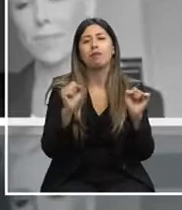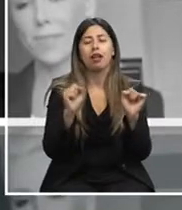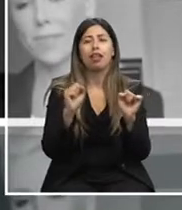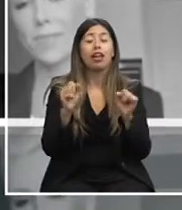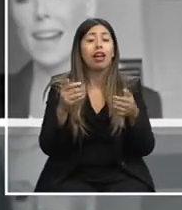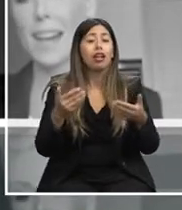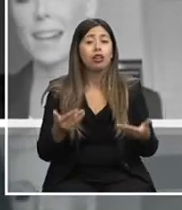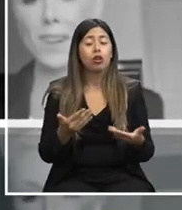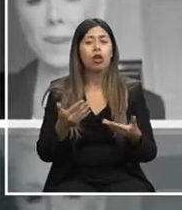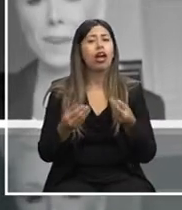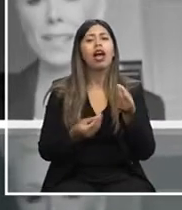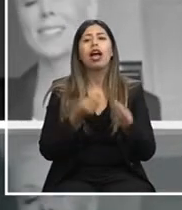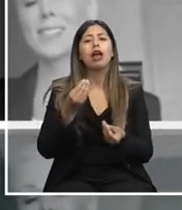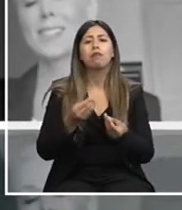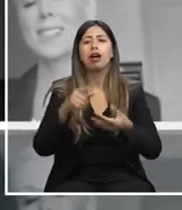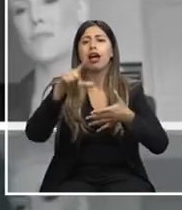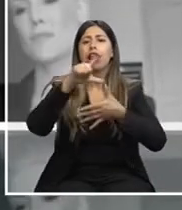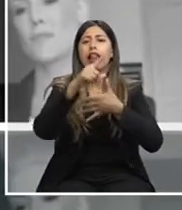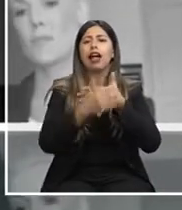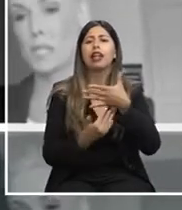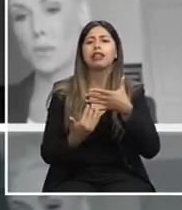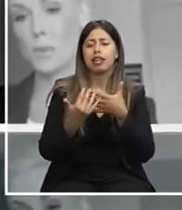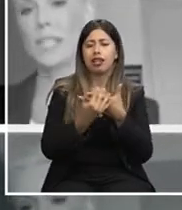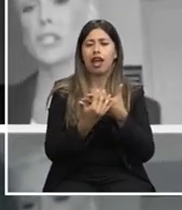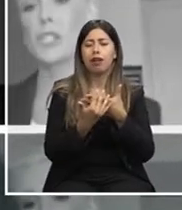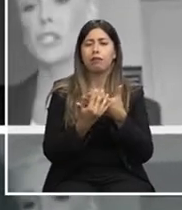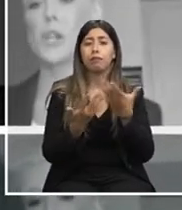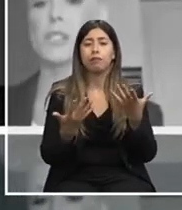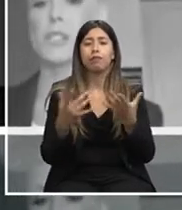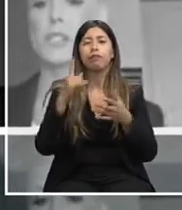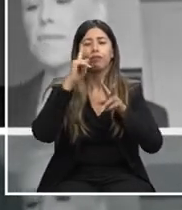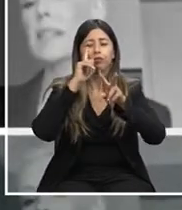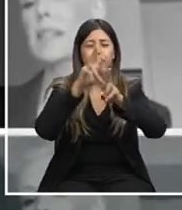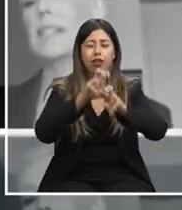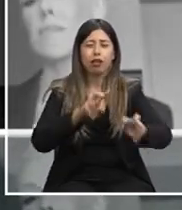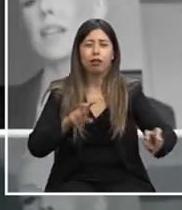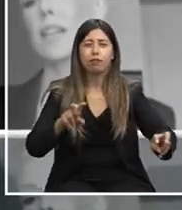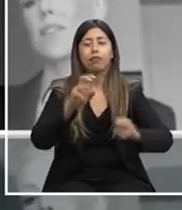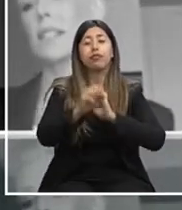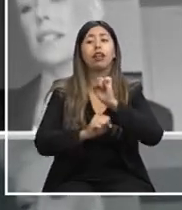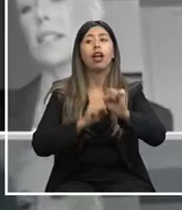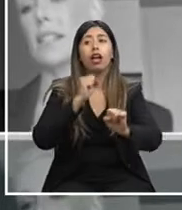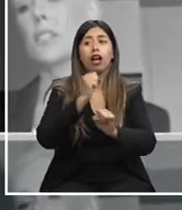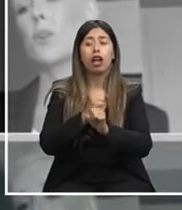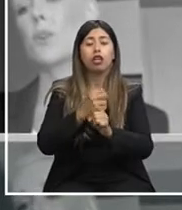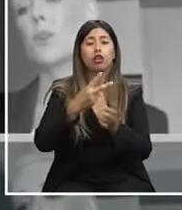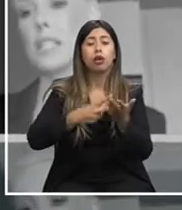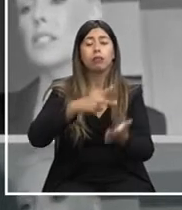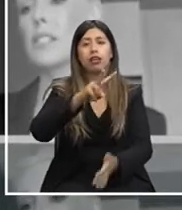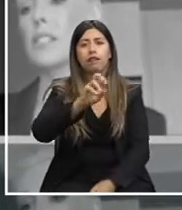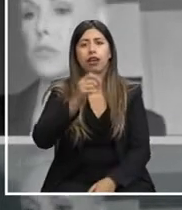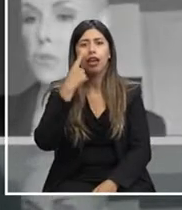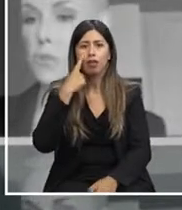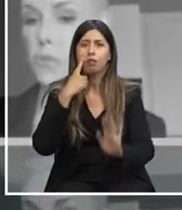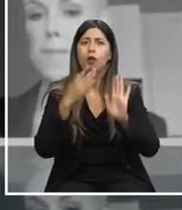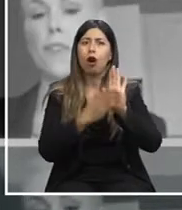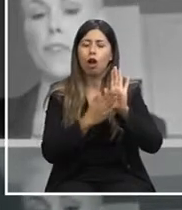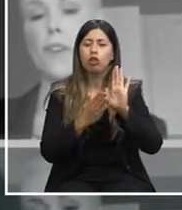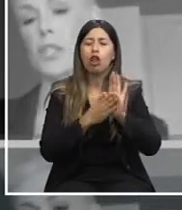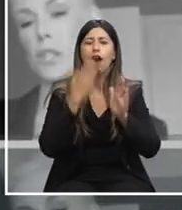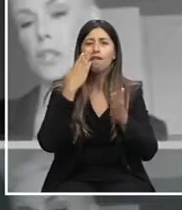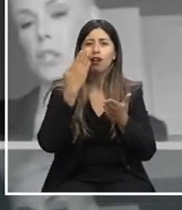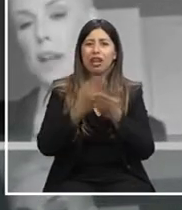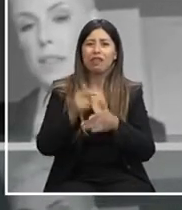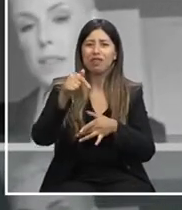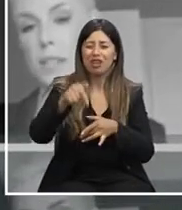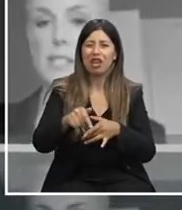Entonces, ¿qué pasa con América Latina? Un estudio innovador de 2020 mostró los inmensos beneficios que este continente